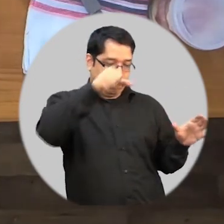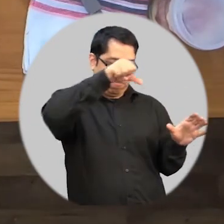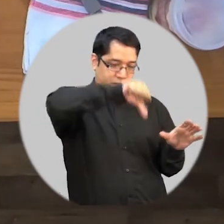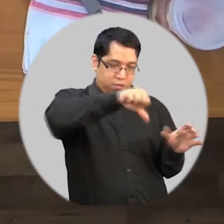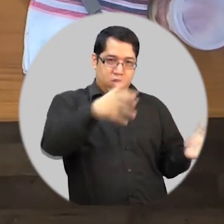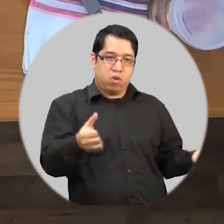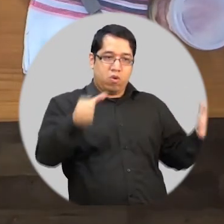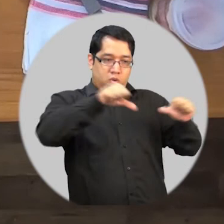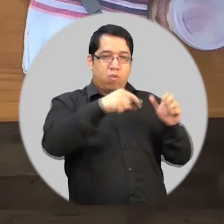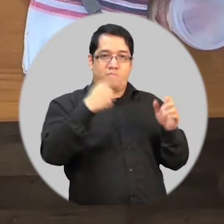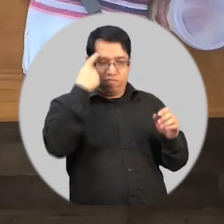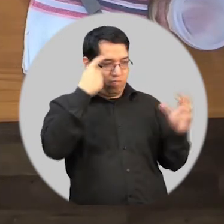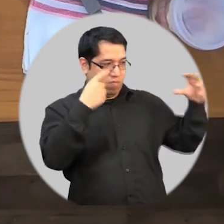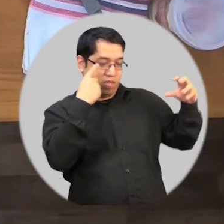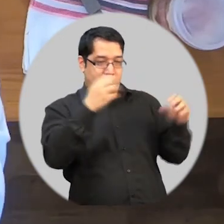punto medio.